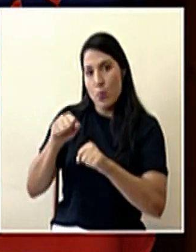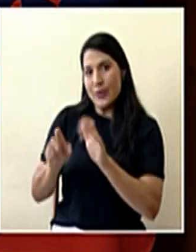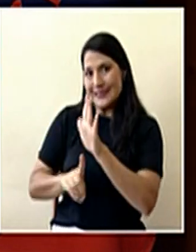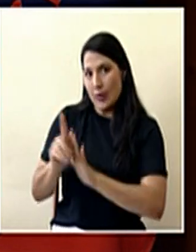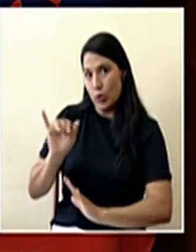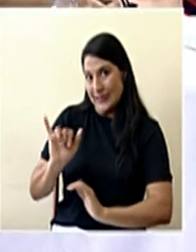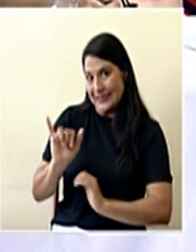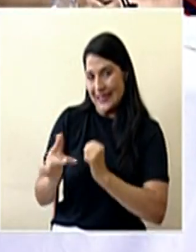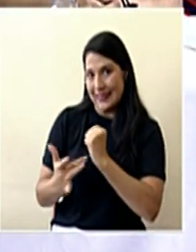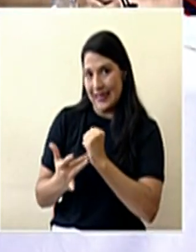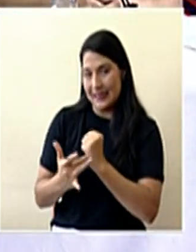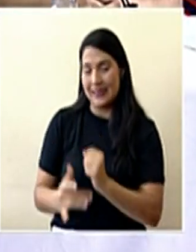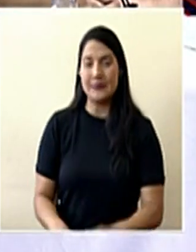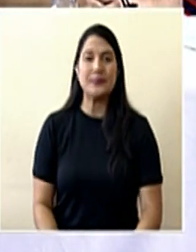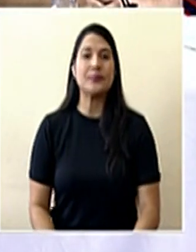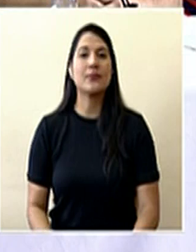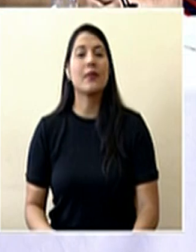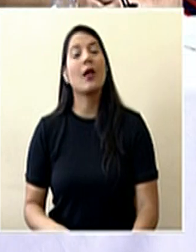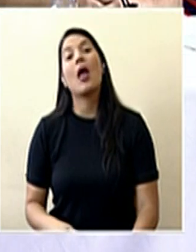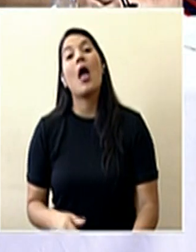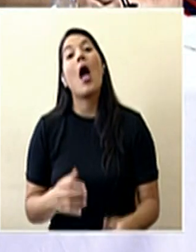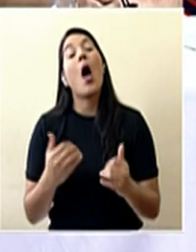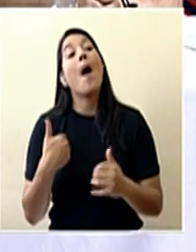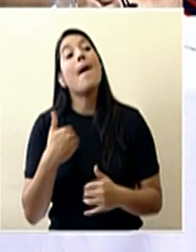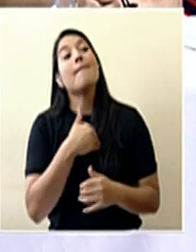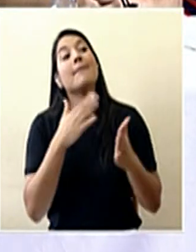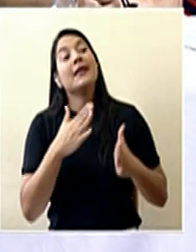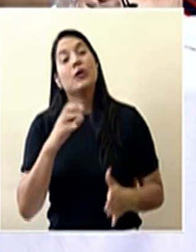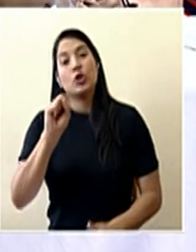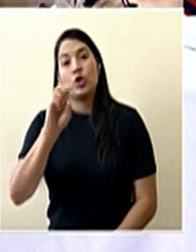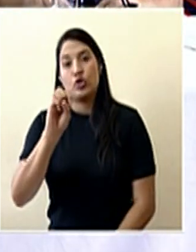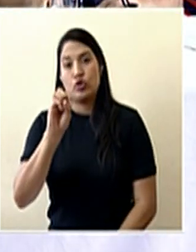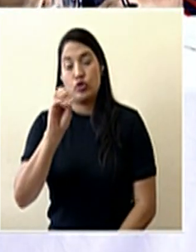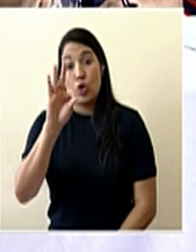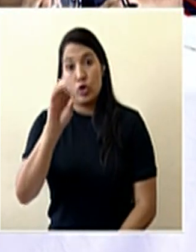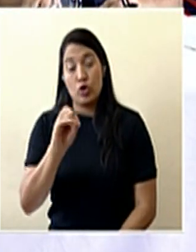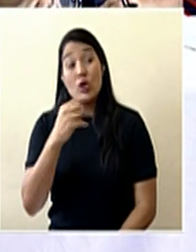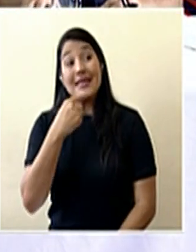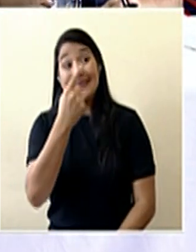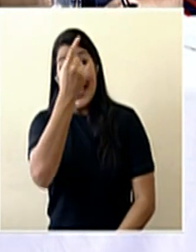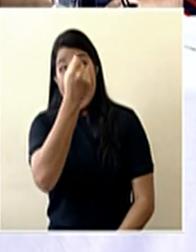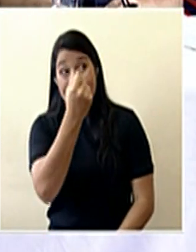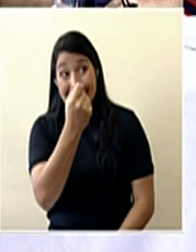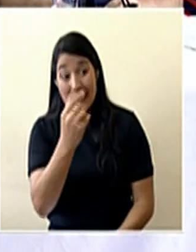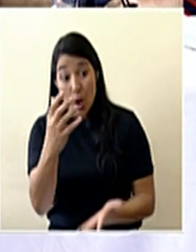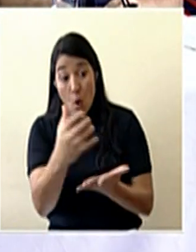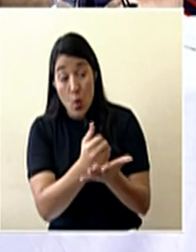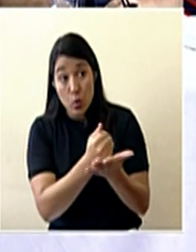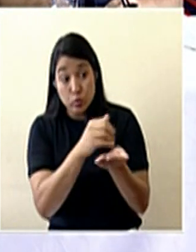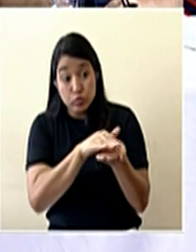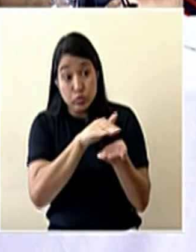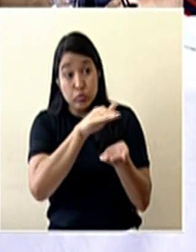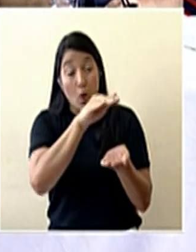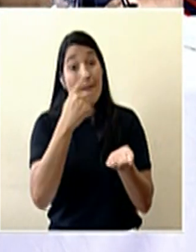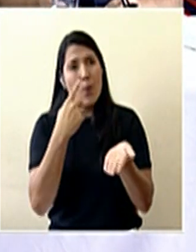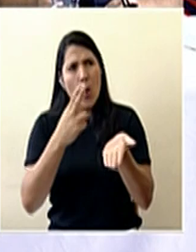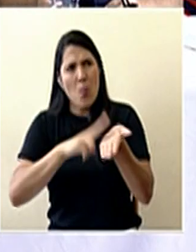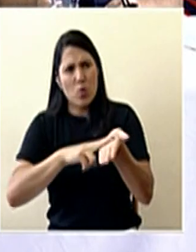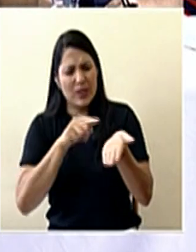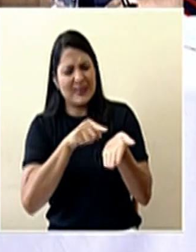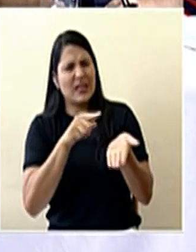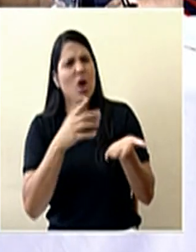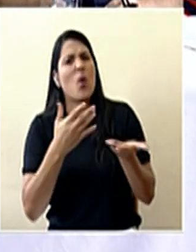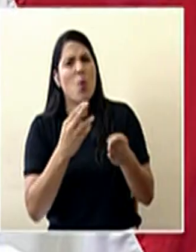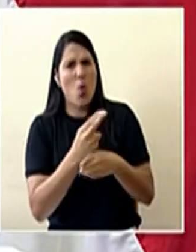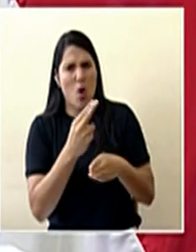técnicas. Ministro Soto, nos consultan que los montos obtenidos por las multas que están realizando los oficiales, ¿hacia dónde se